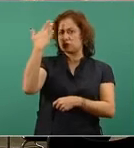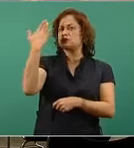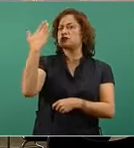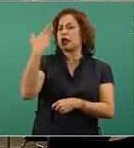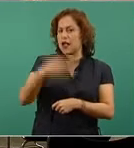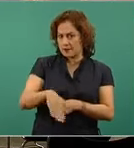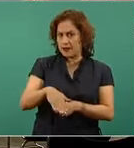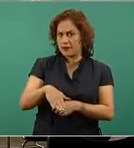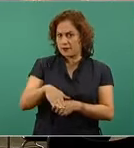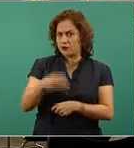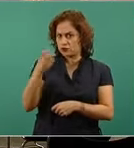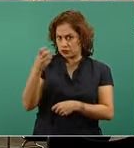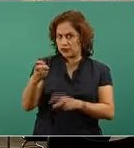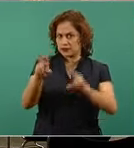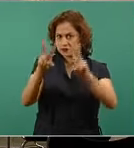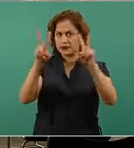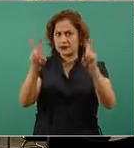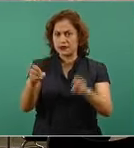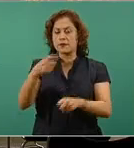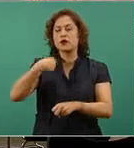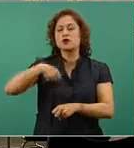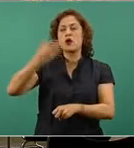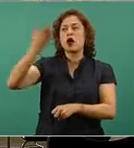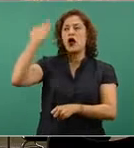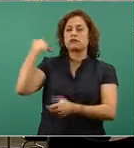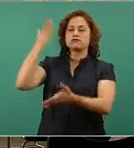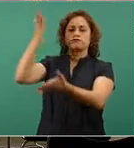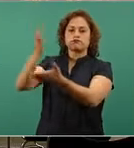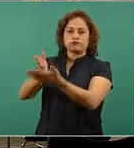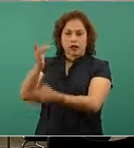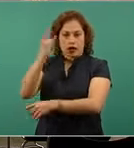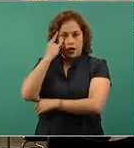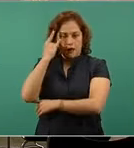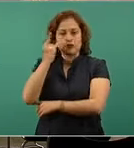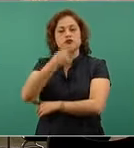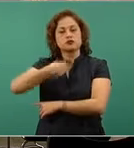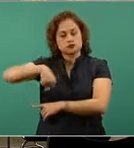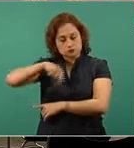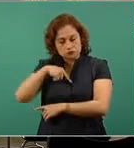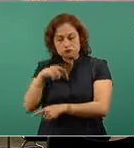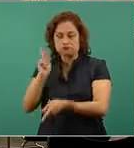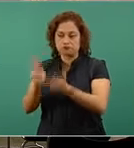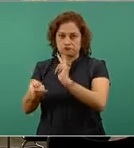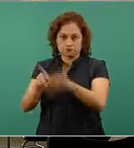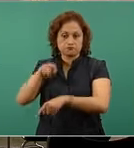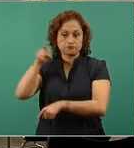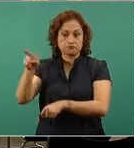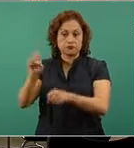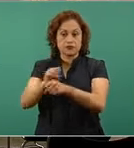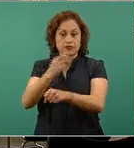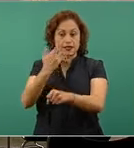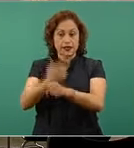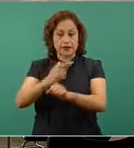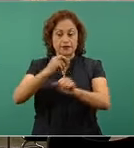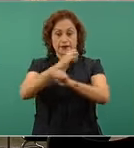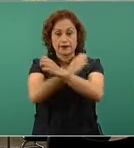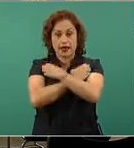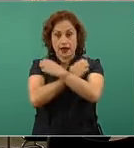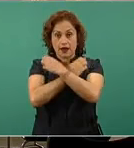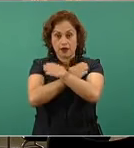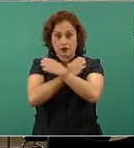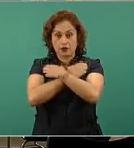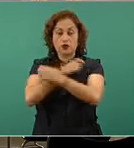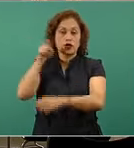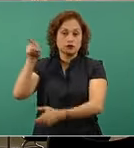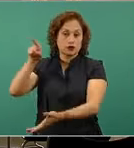algo que platicamos cuando estuvimos en Campeche hace un par de días, lo platicamos con el secretario de Educación